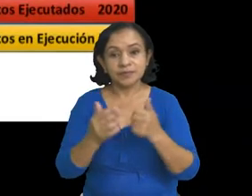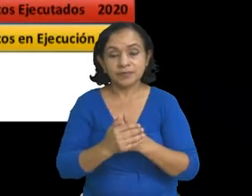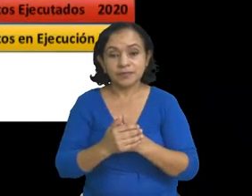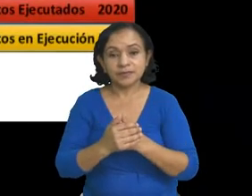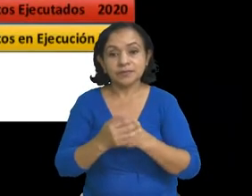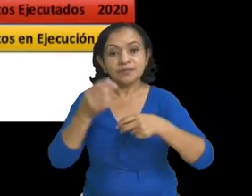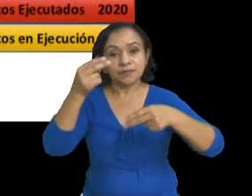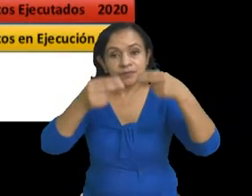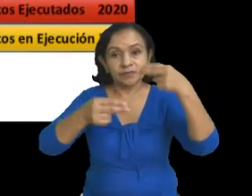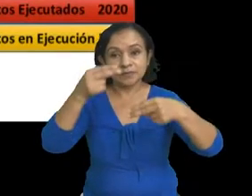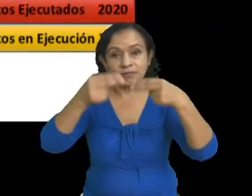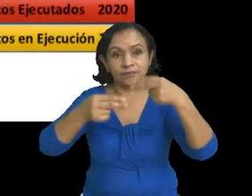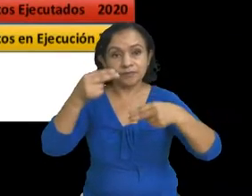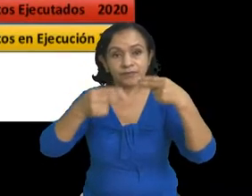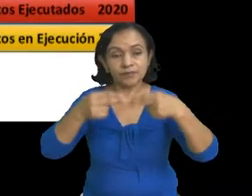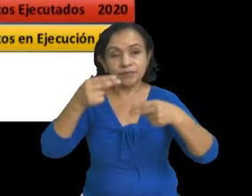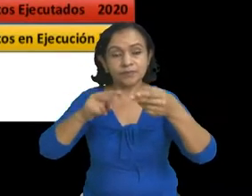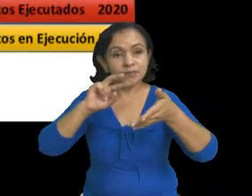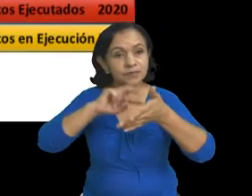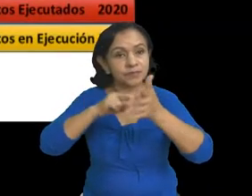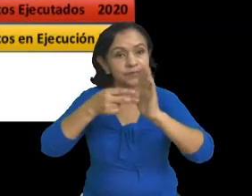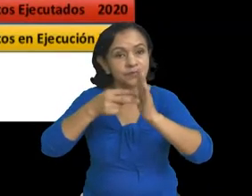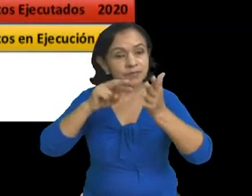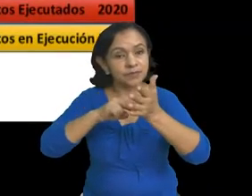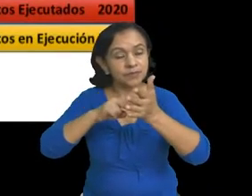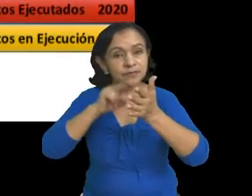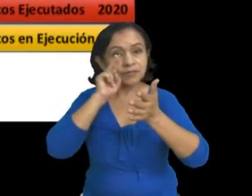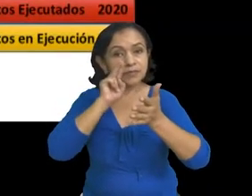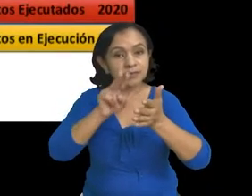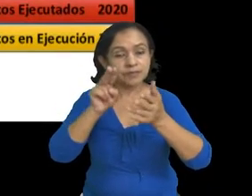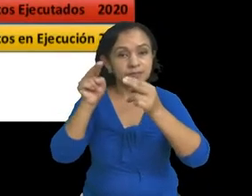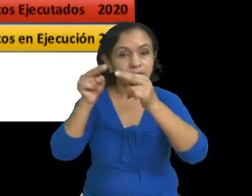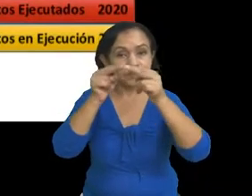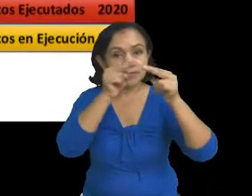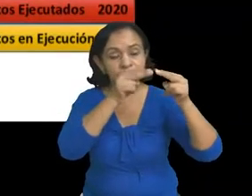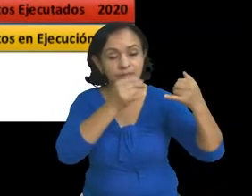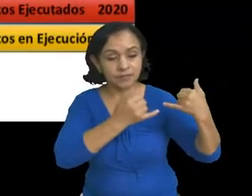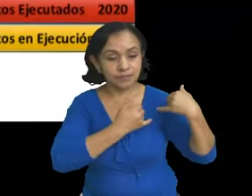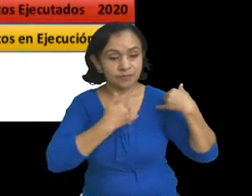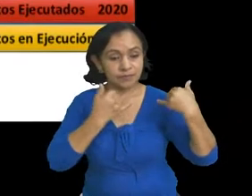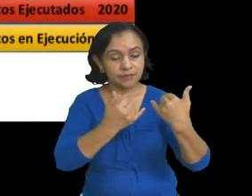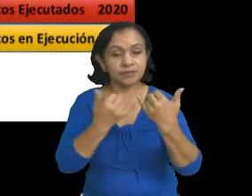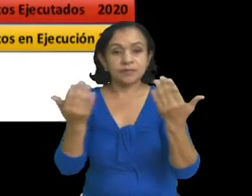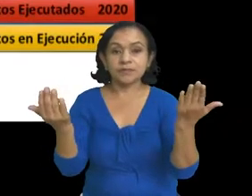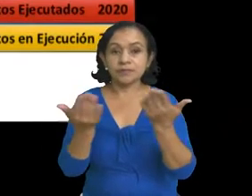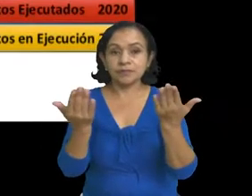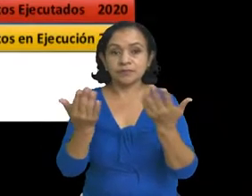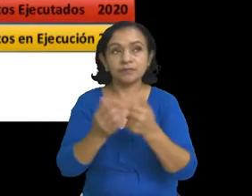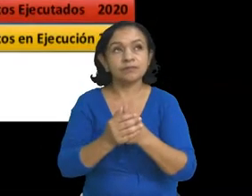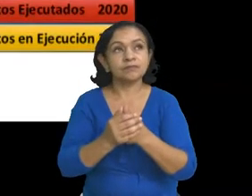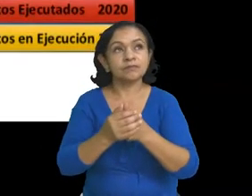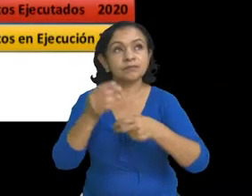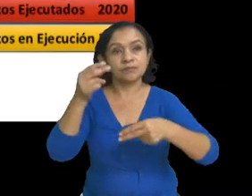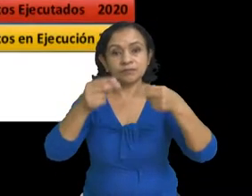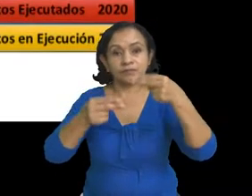datos. Y lo que ha significado desde la perspectiva de articulación interinstitucional, compañero, llegar a esta